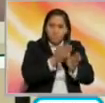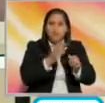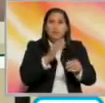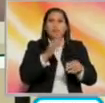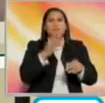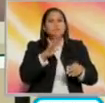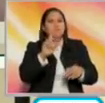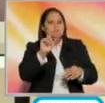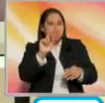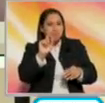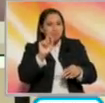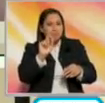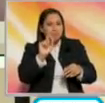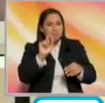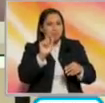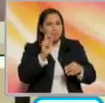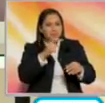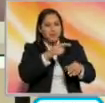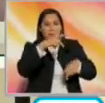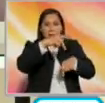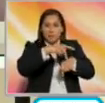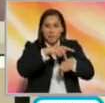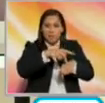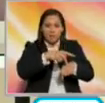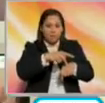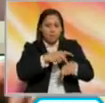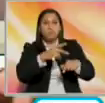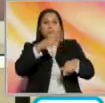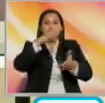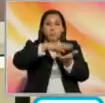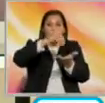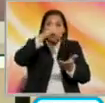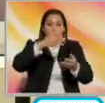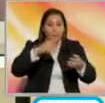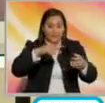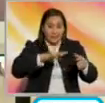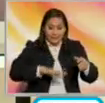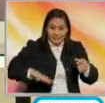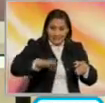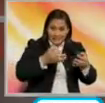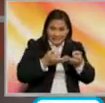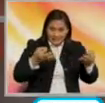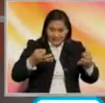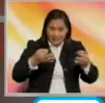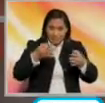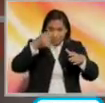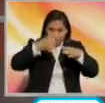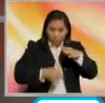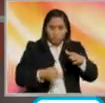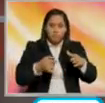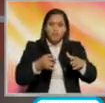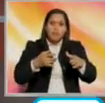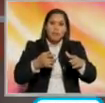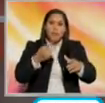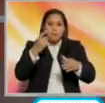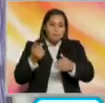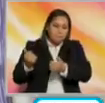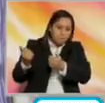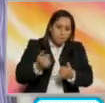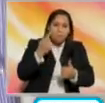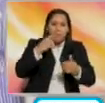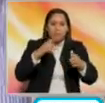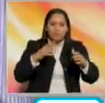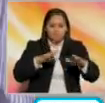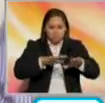20 inyecciones de concreto con arena al subsuelo, o sea, 90 toneladas en total, para poder